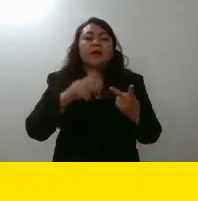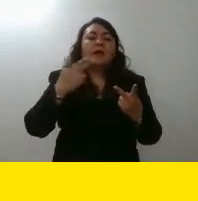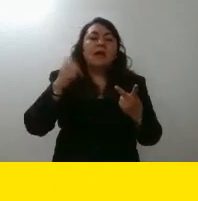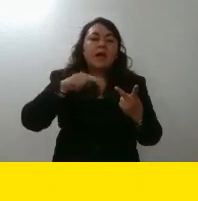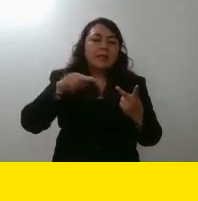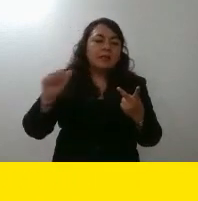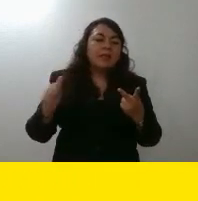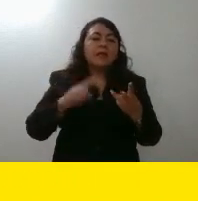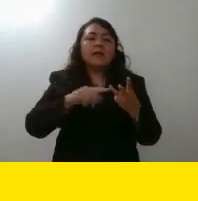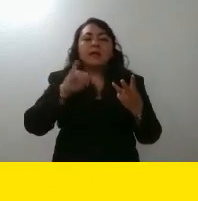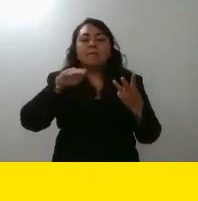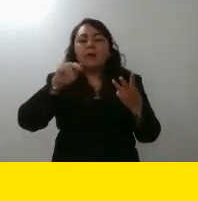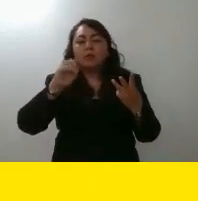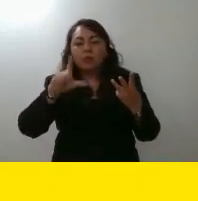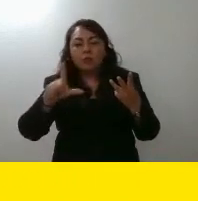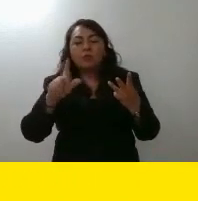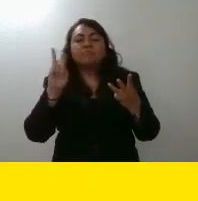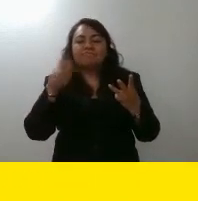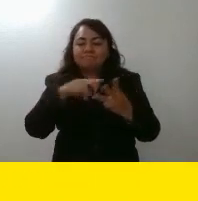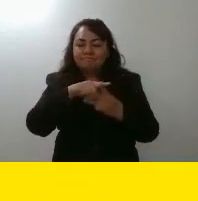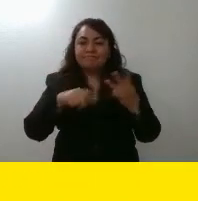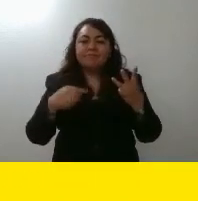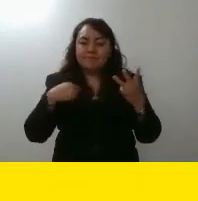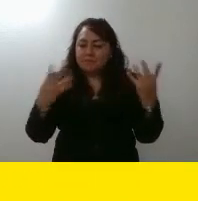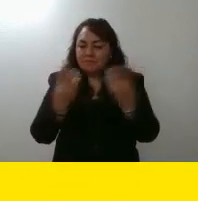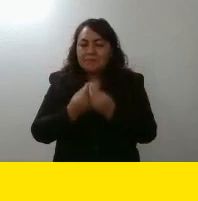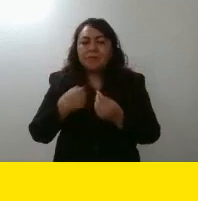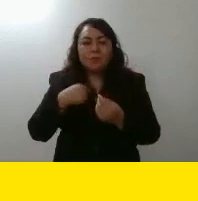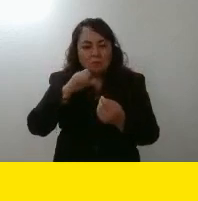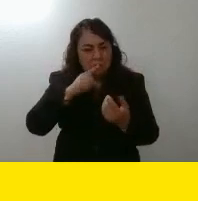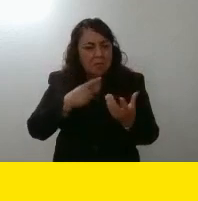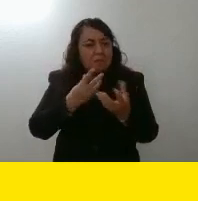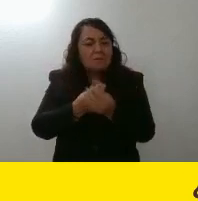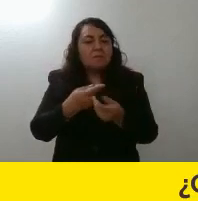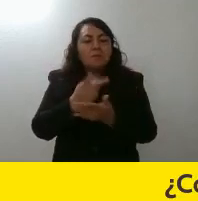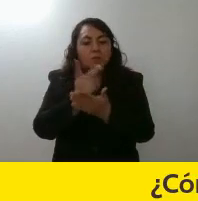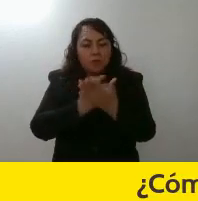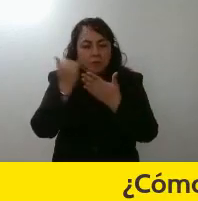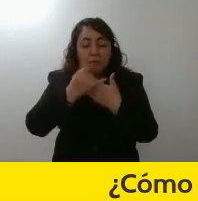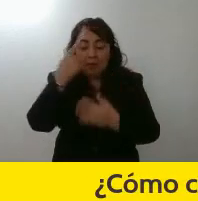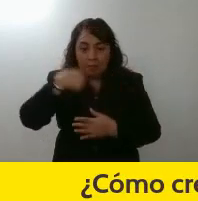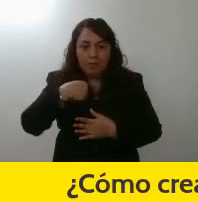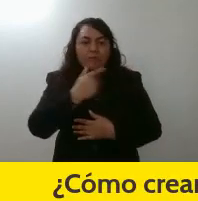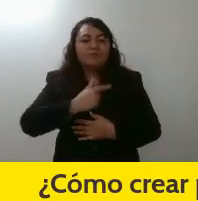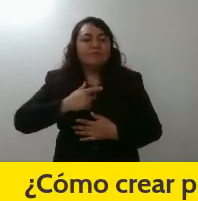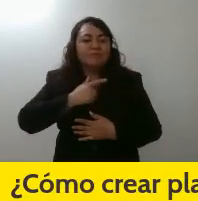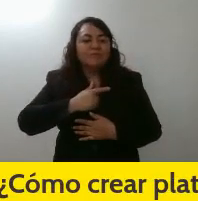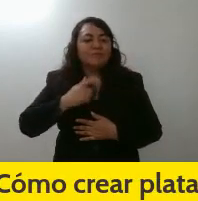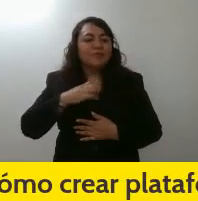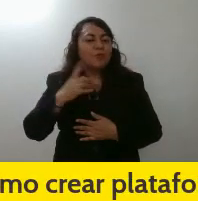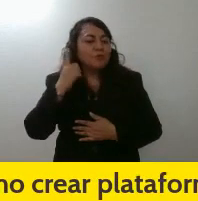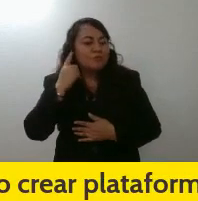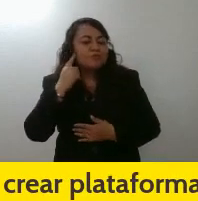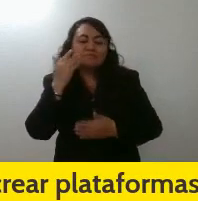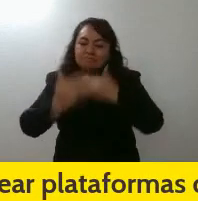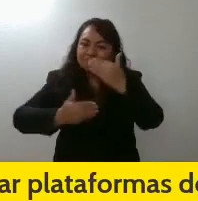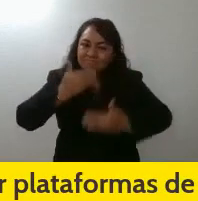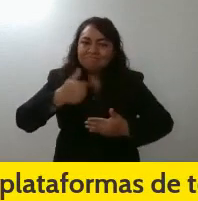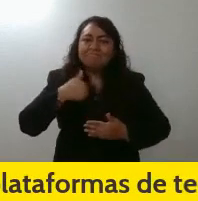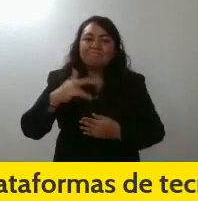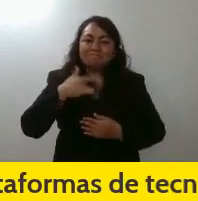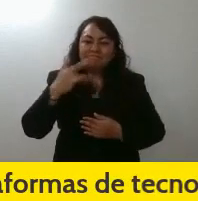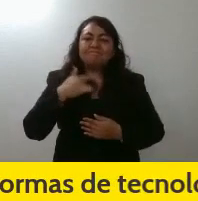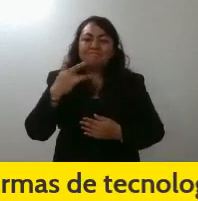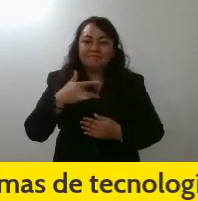yo también estuve en gran parte de este proyecto siguiéndolo, así que siempre para mí es un placer escucharlos y darle para adelante, que me parece que